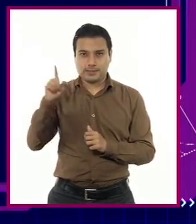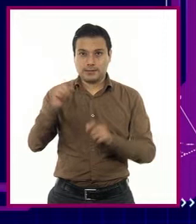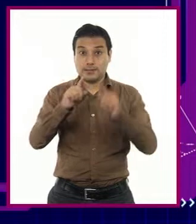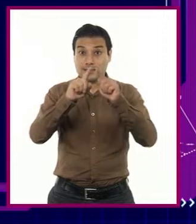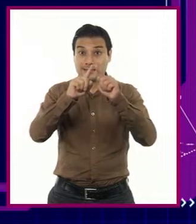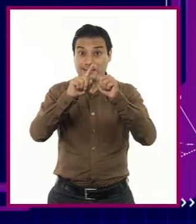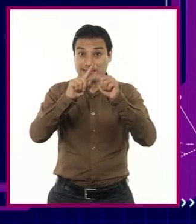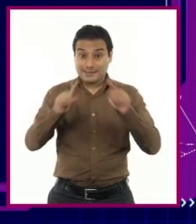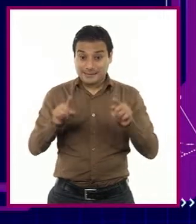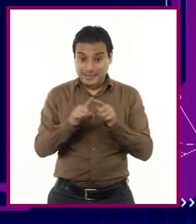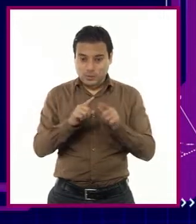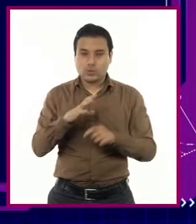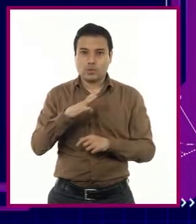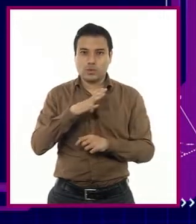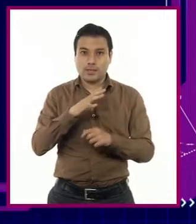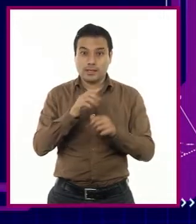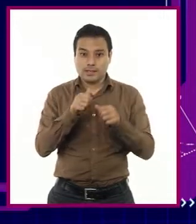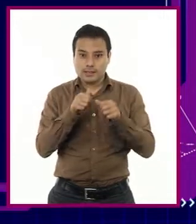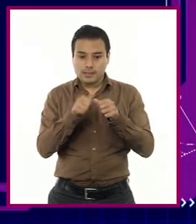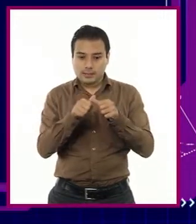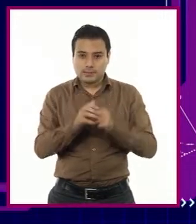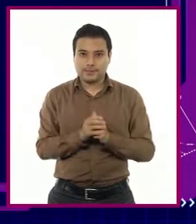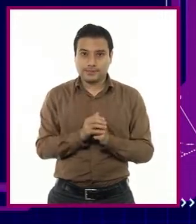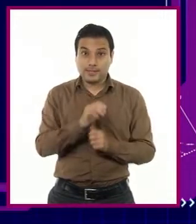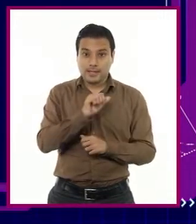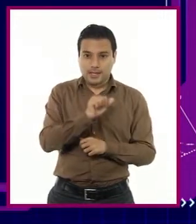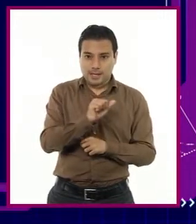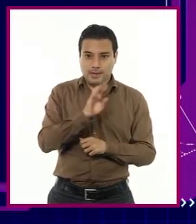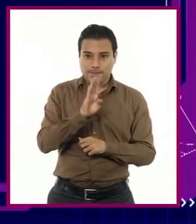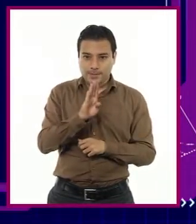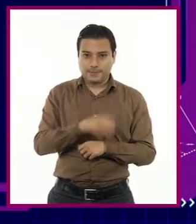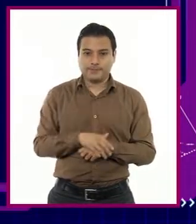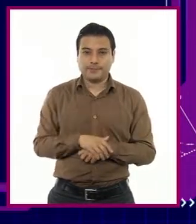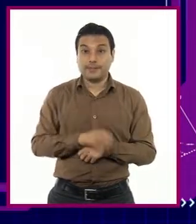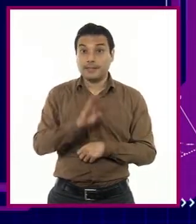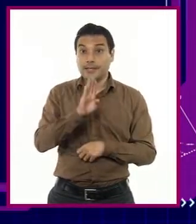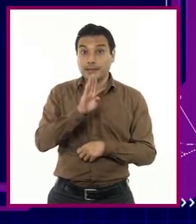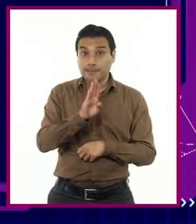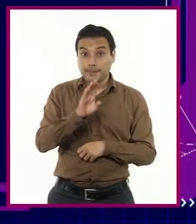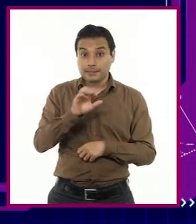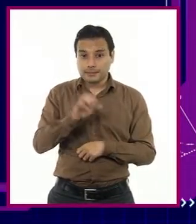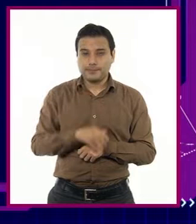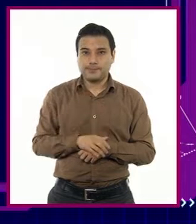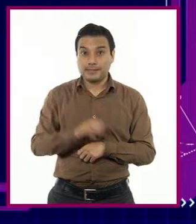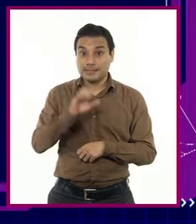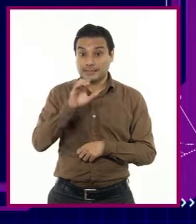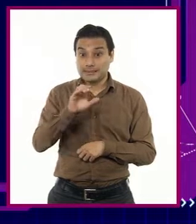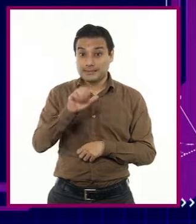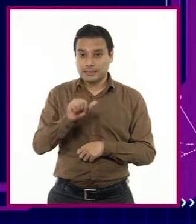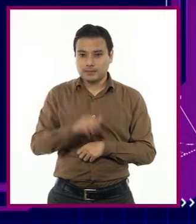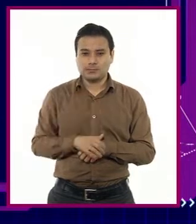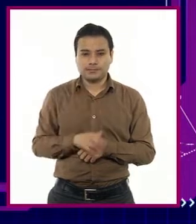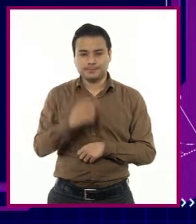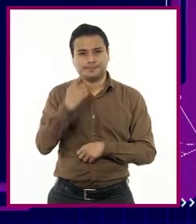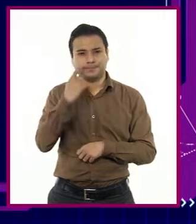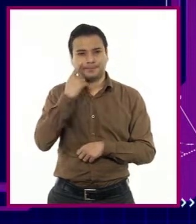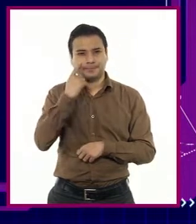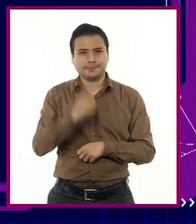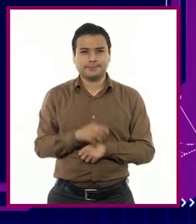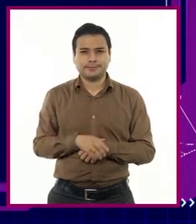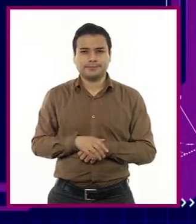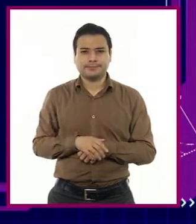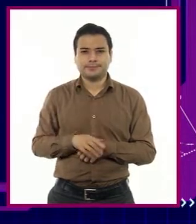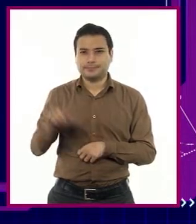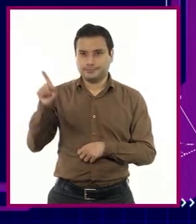lados AB, BC y CA. La línea arriba de la letra mayúscula nos indica que estamos hablando de un